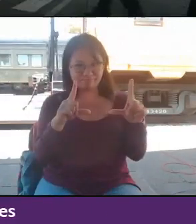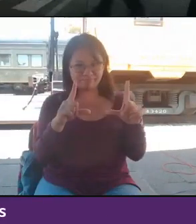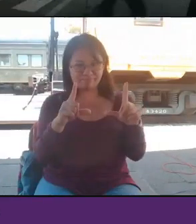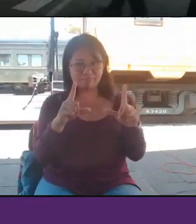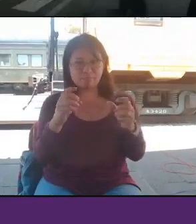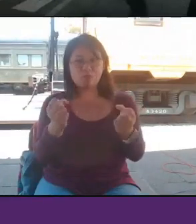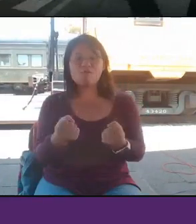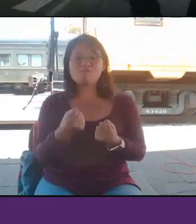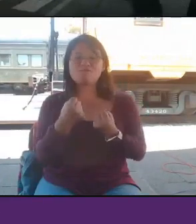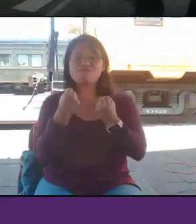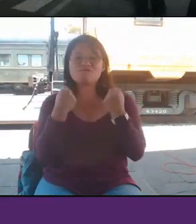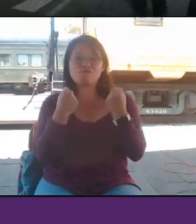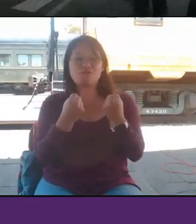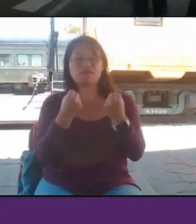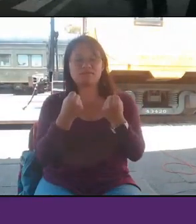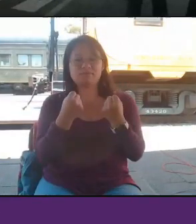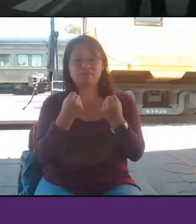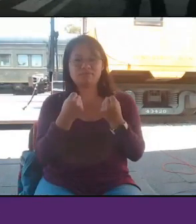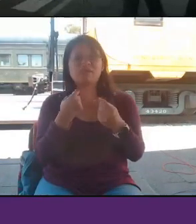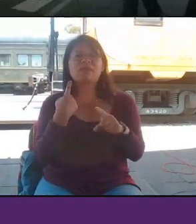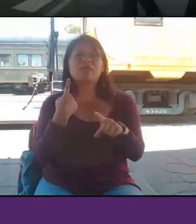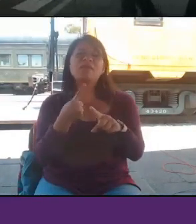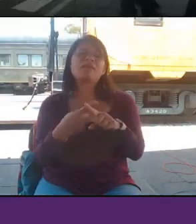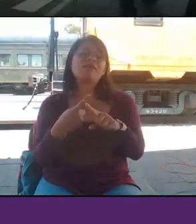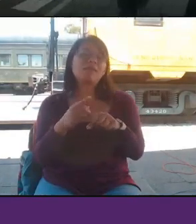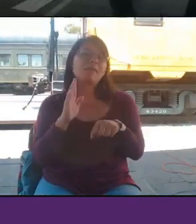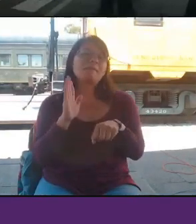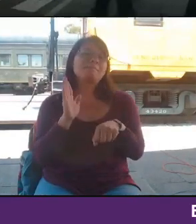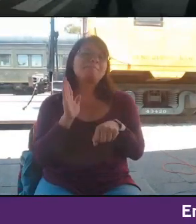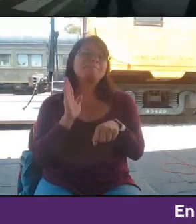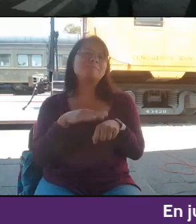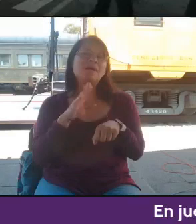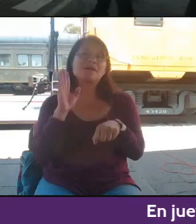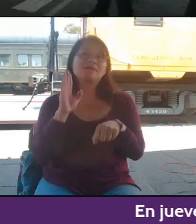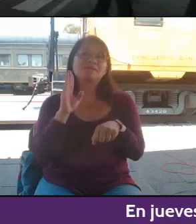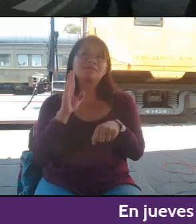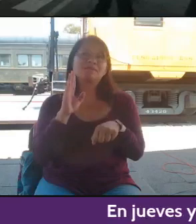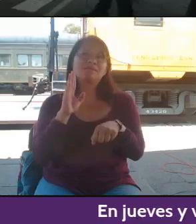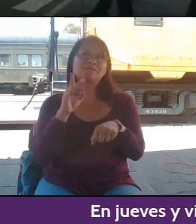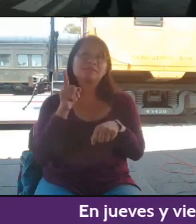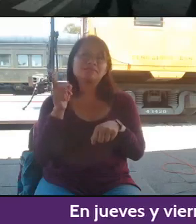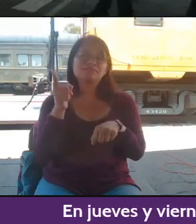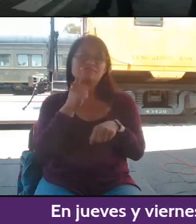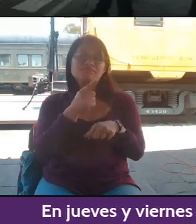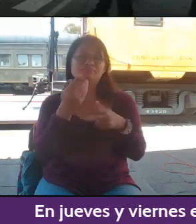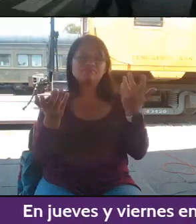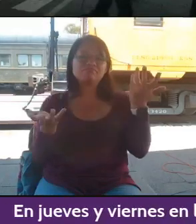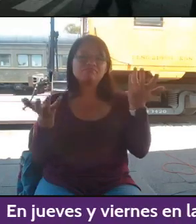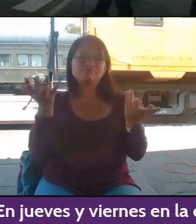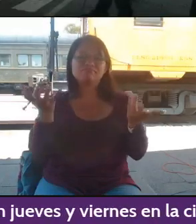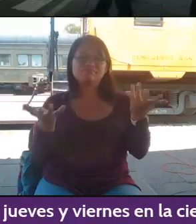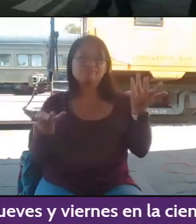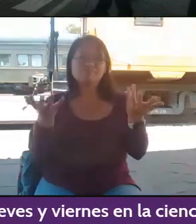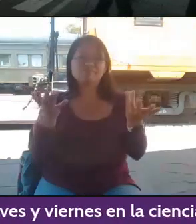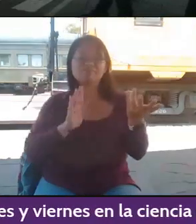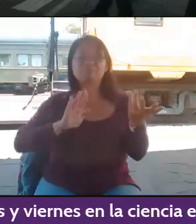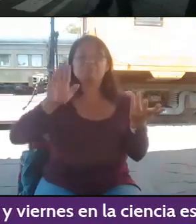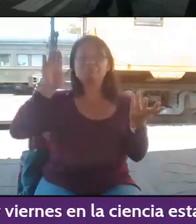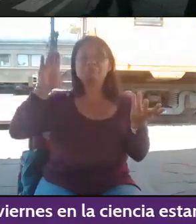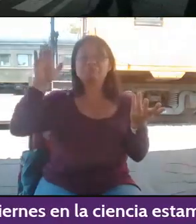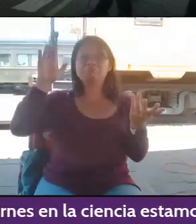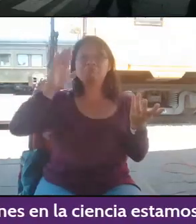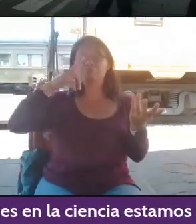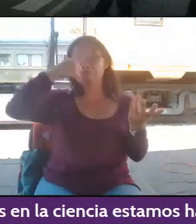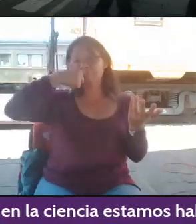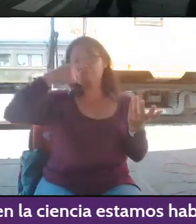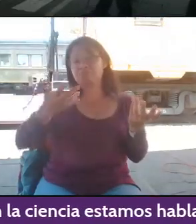fuerza. ¿Quién creen que tenga más fuerza para apretar la pata? Estas, que levanten la mano los que creen que las